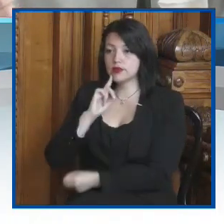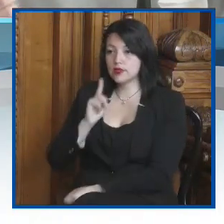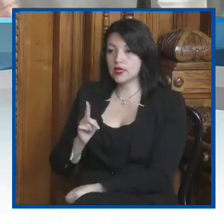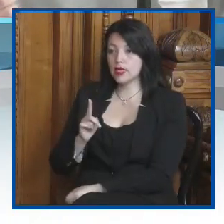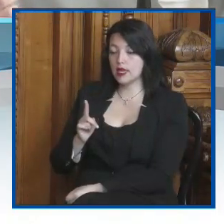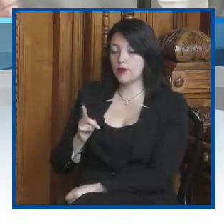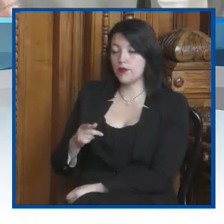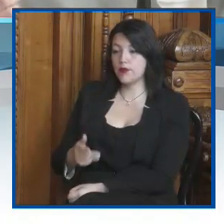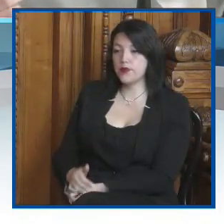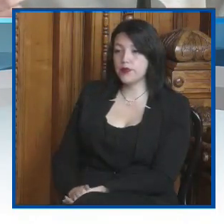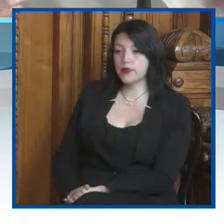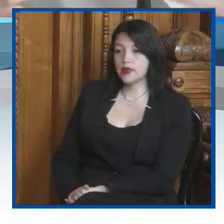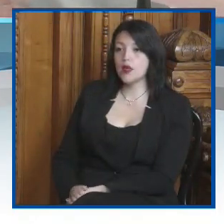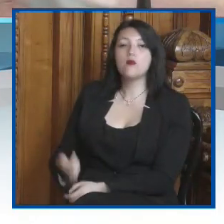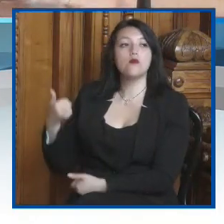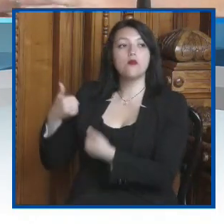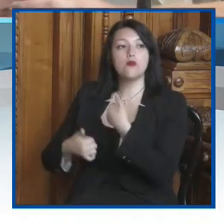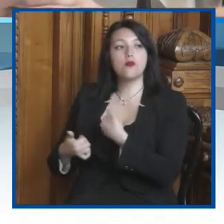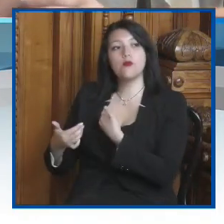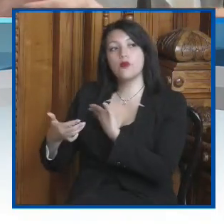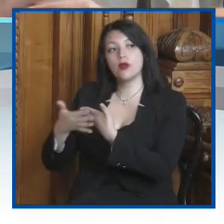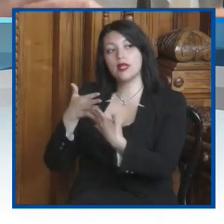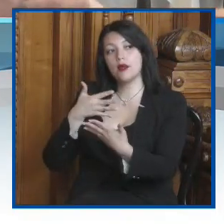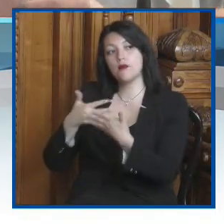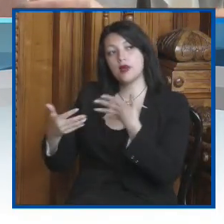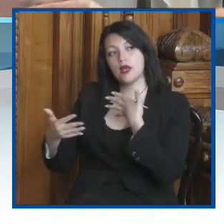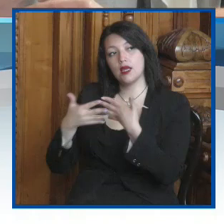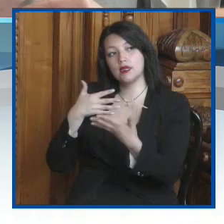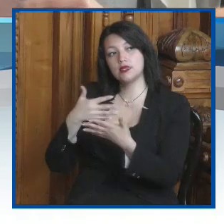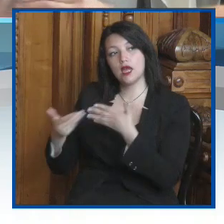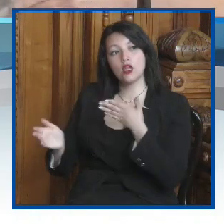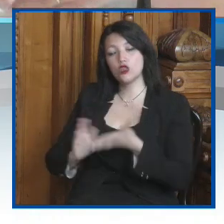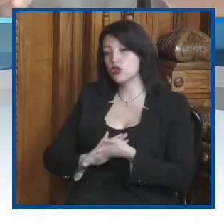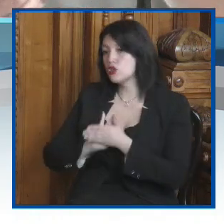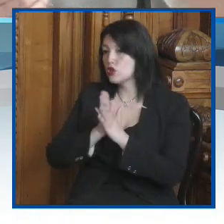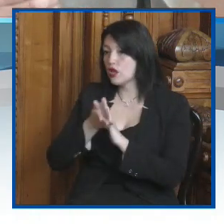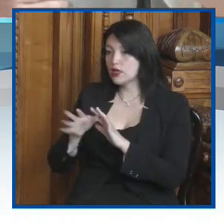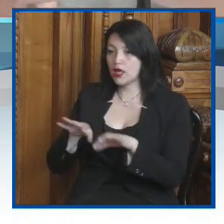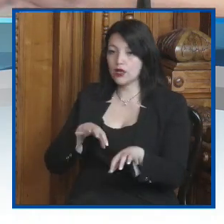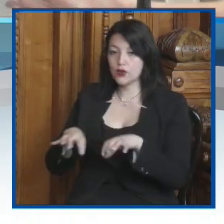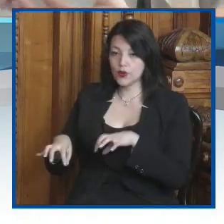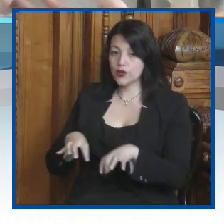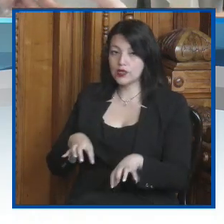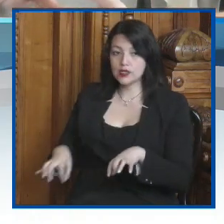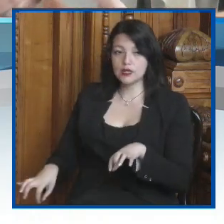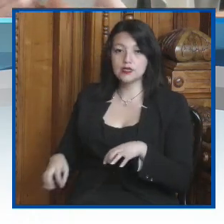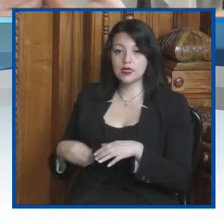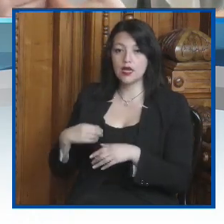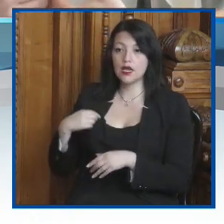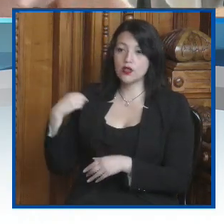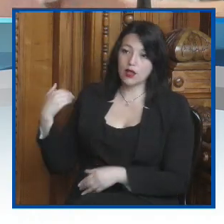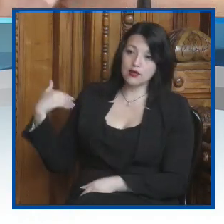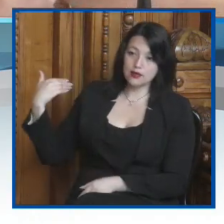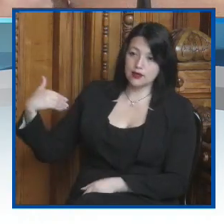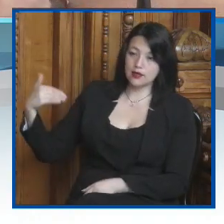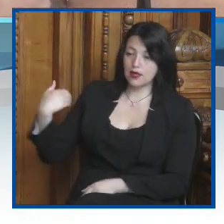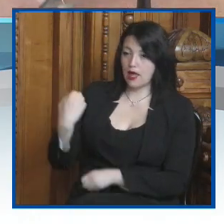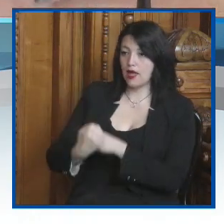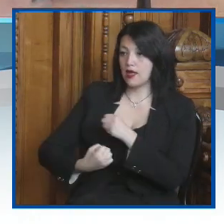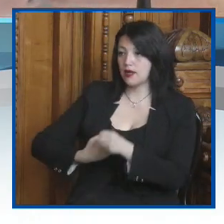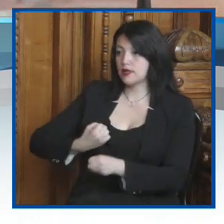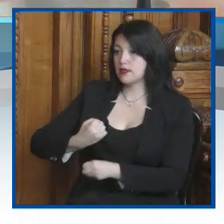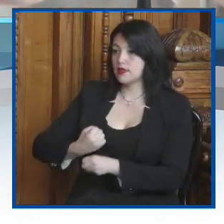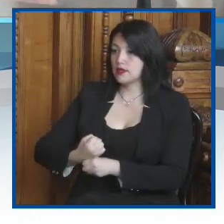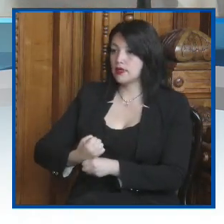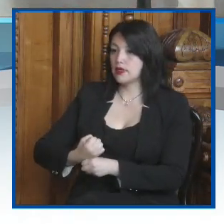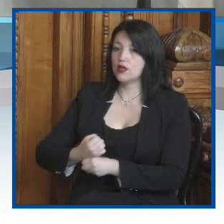esto dé mayor transparencia. Y todas estas cuestiones que a lo largo de estos años, no fue